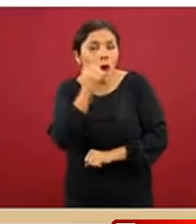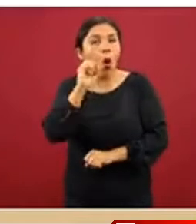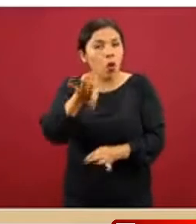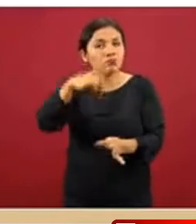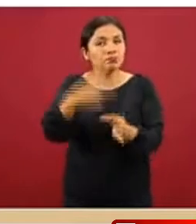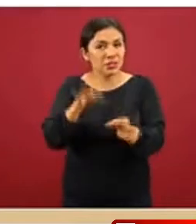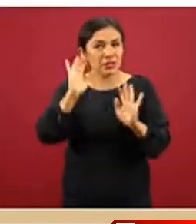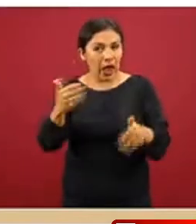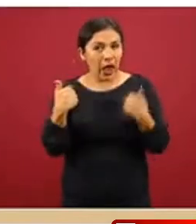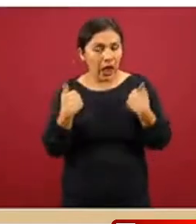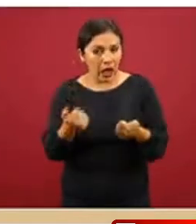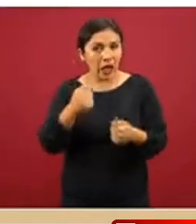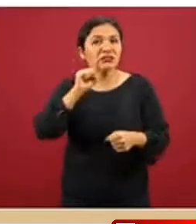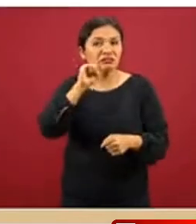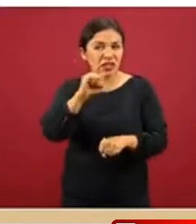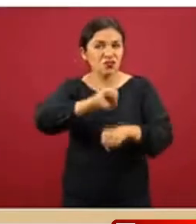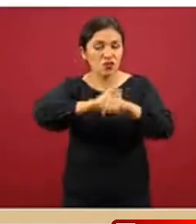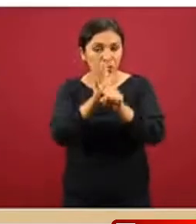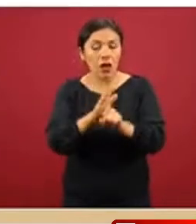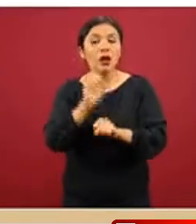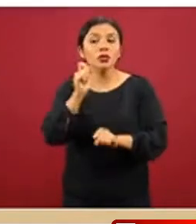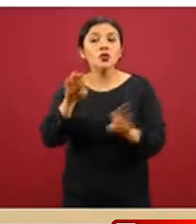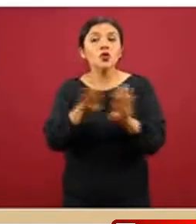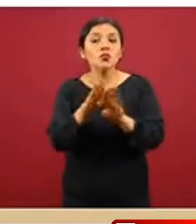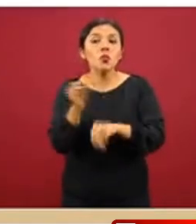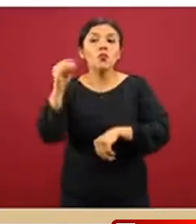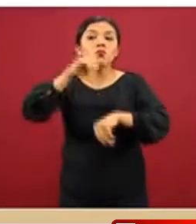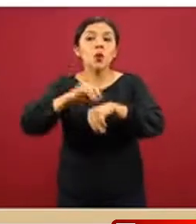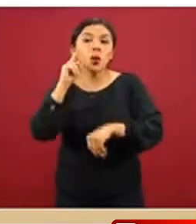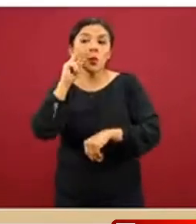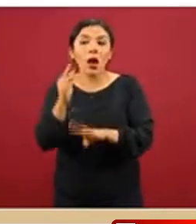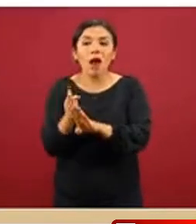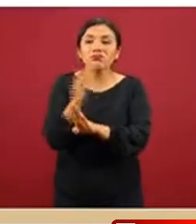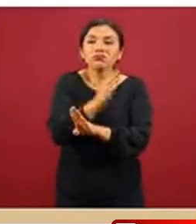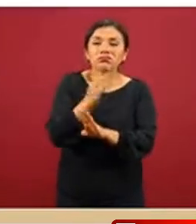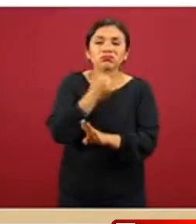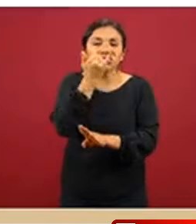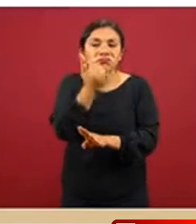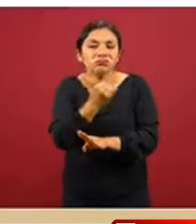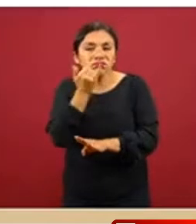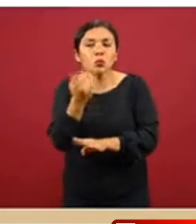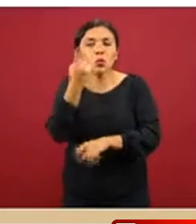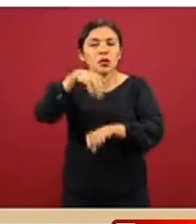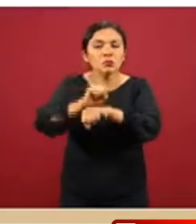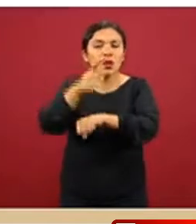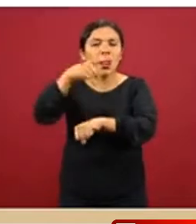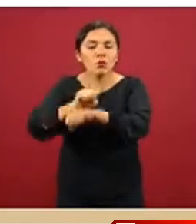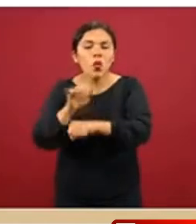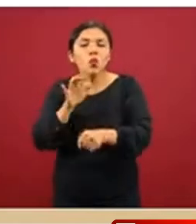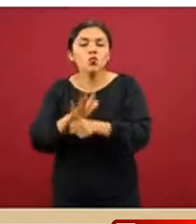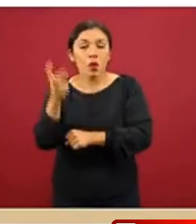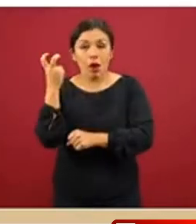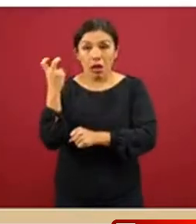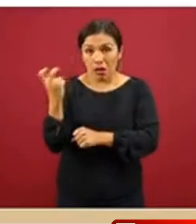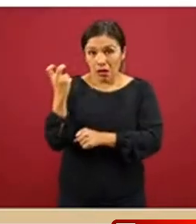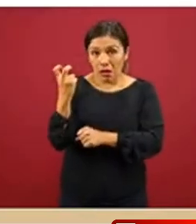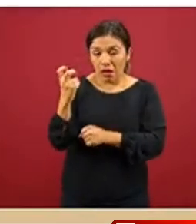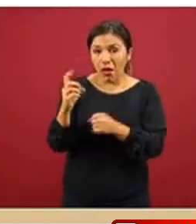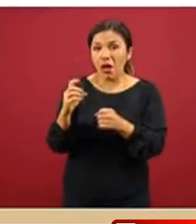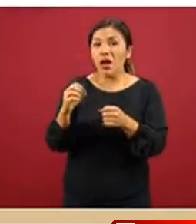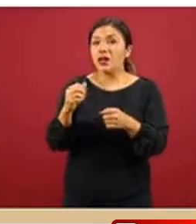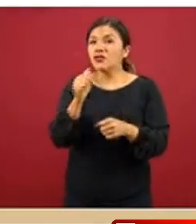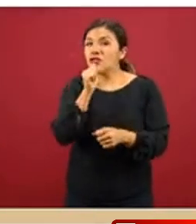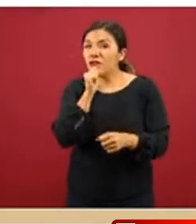y aplicando el porcentaje de positividad más reciente y por semana epidemiológica a estos casos